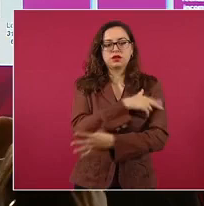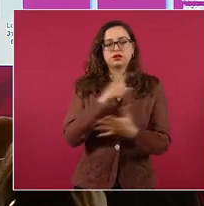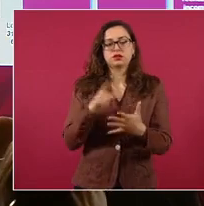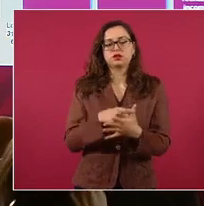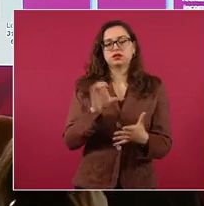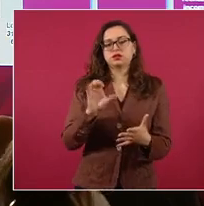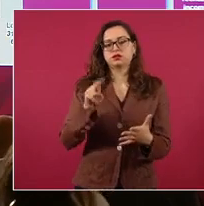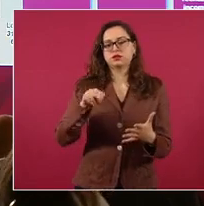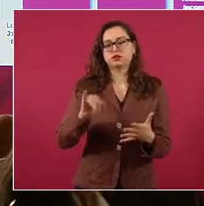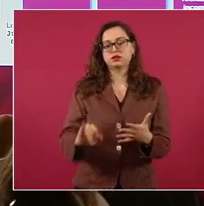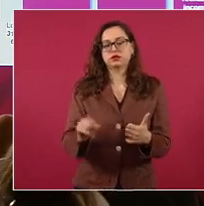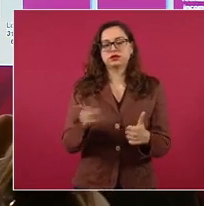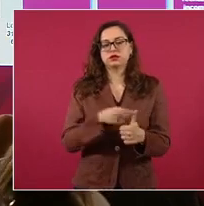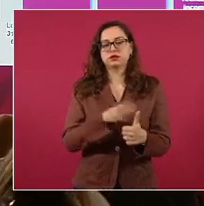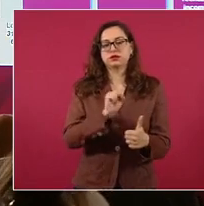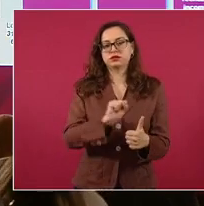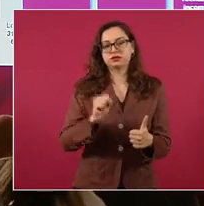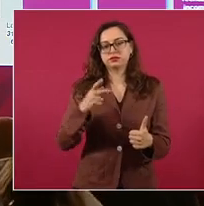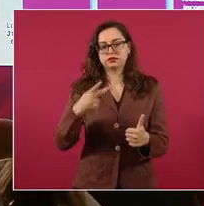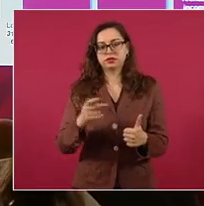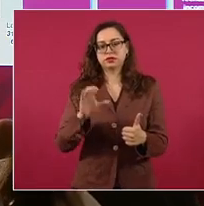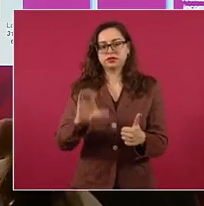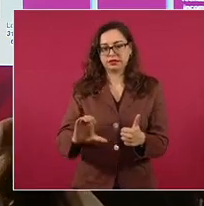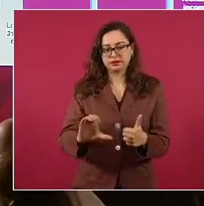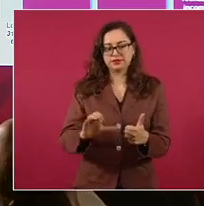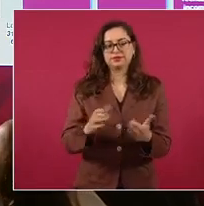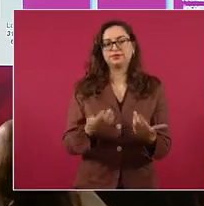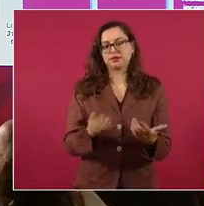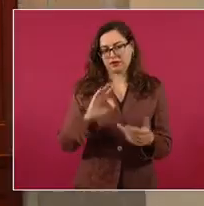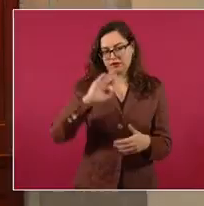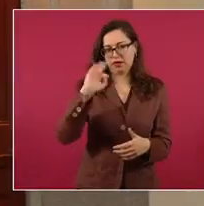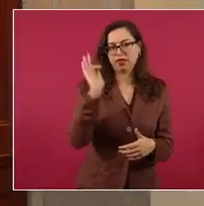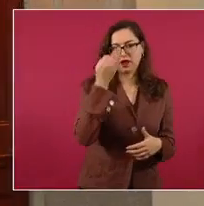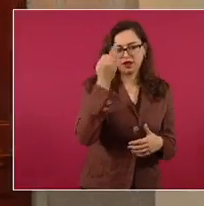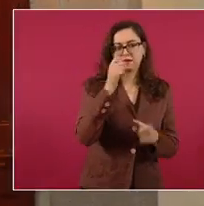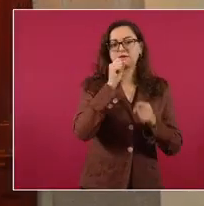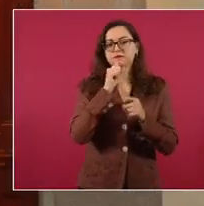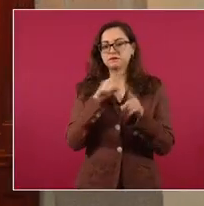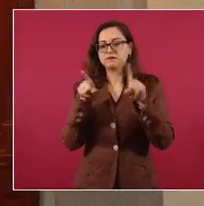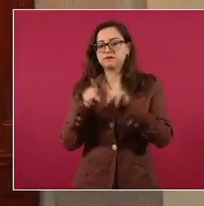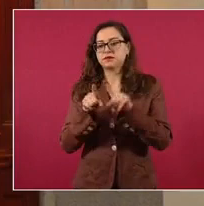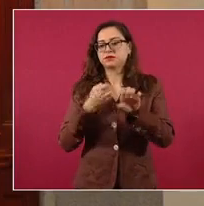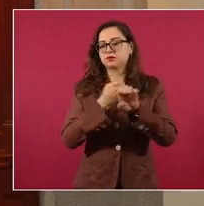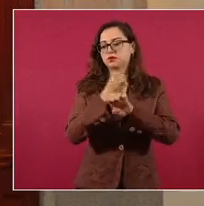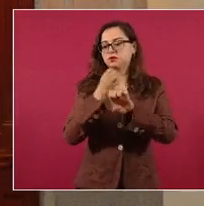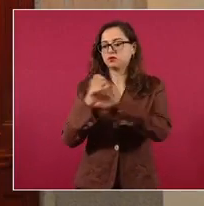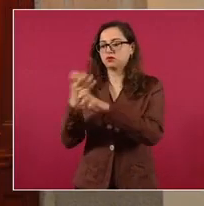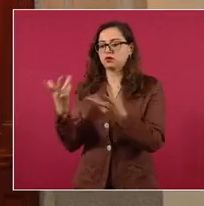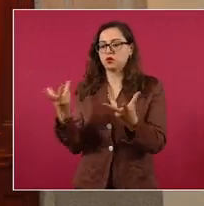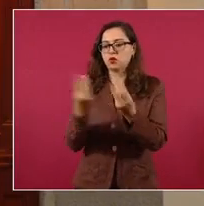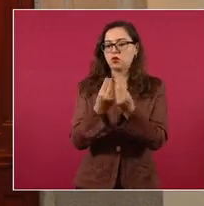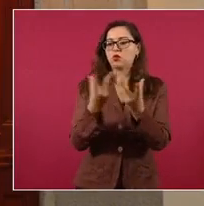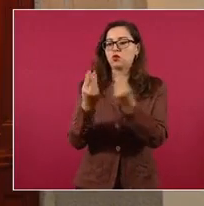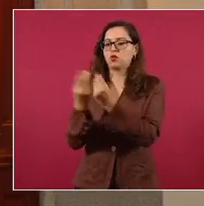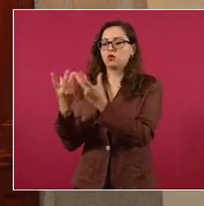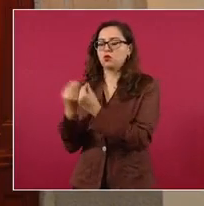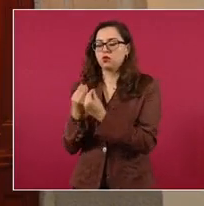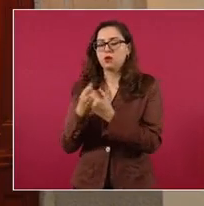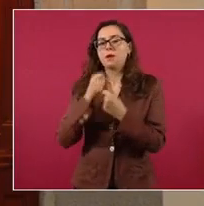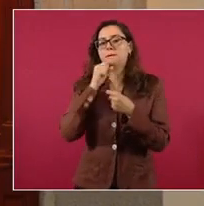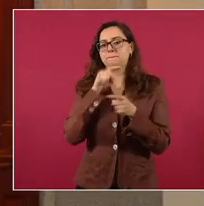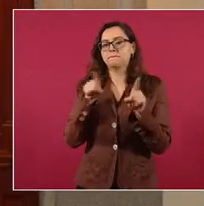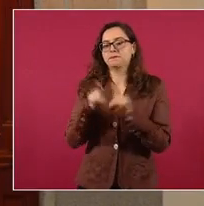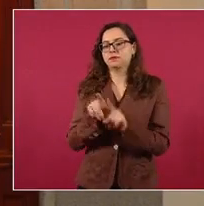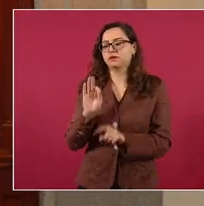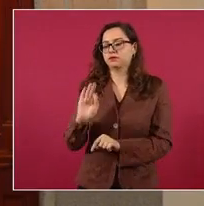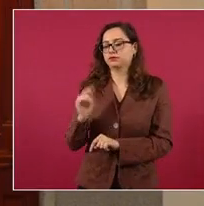la Secretaría de Seguridad y Protección Ciudadana, junto con los estados y la Fiscalía General de la República. En